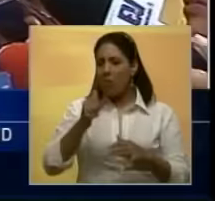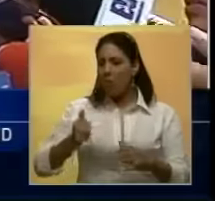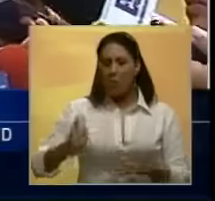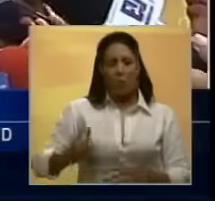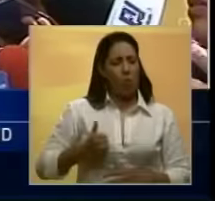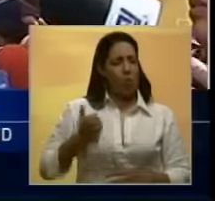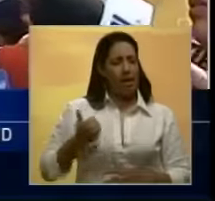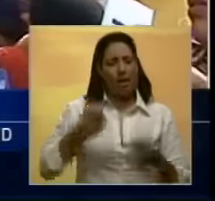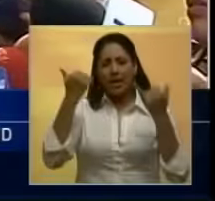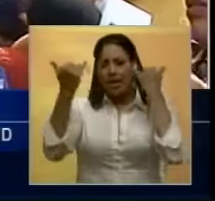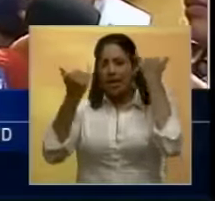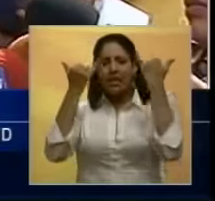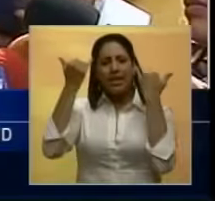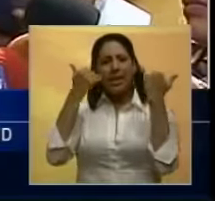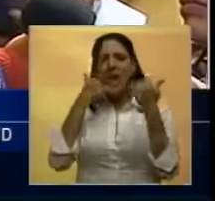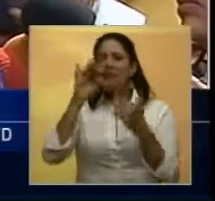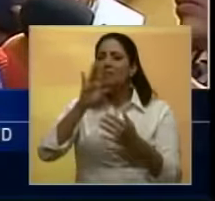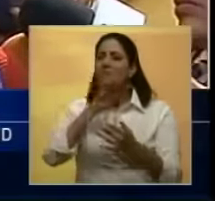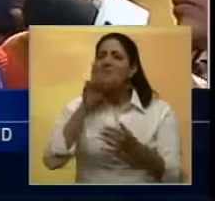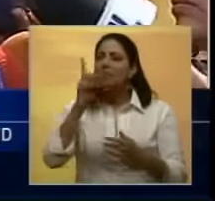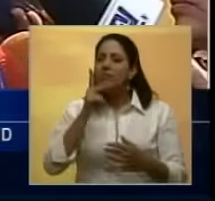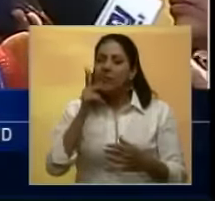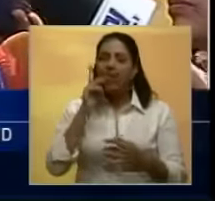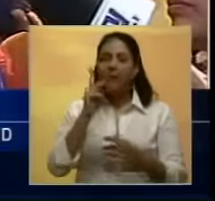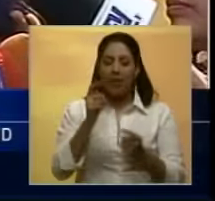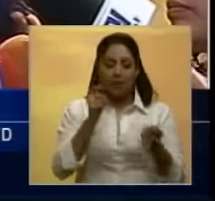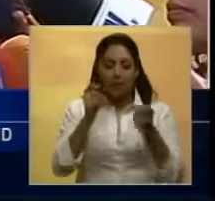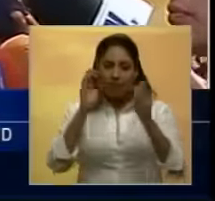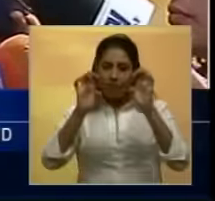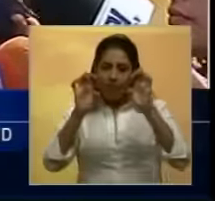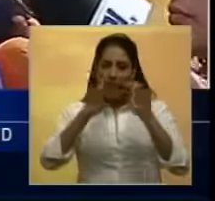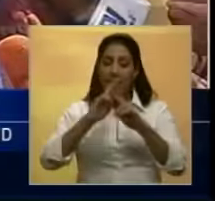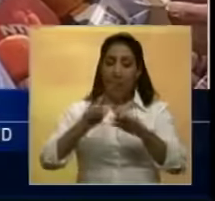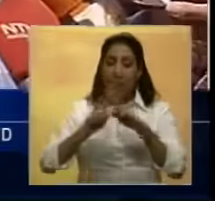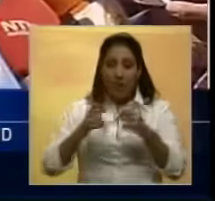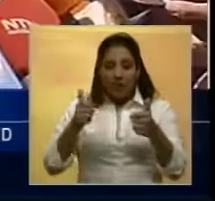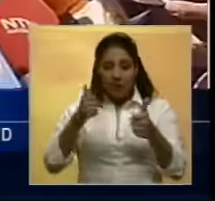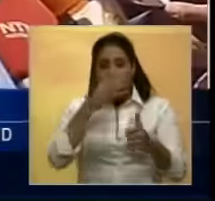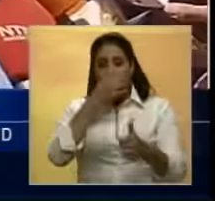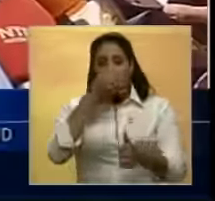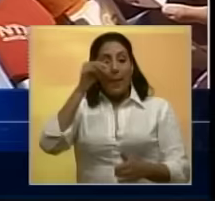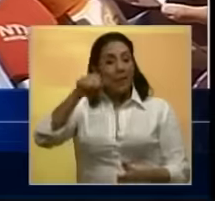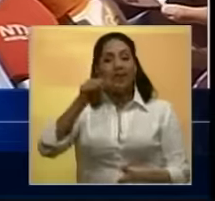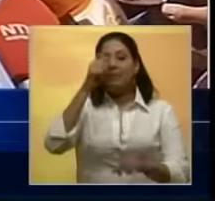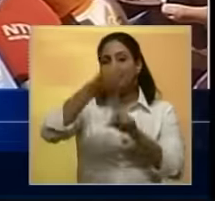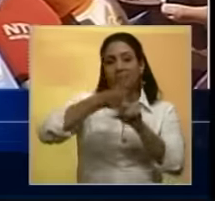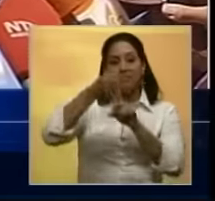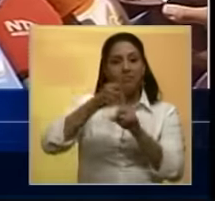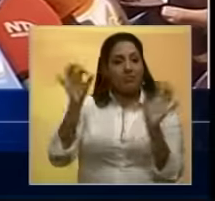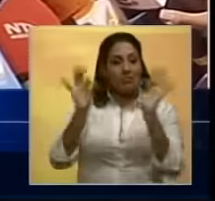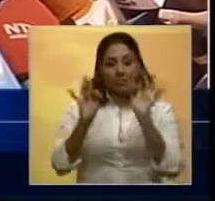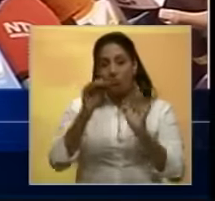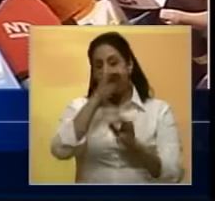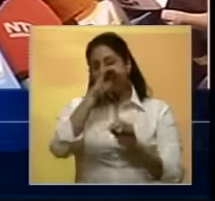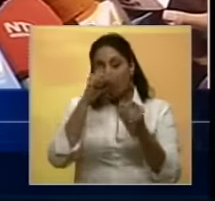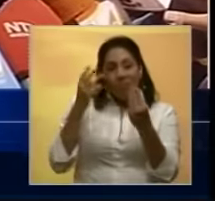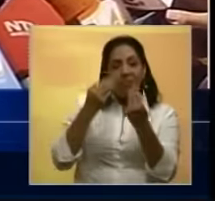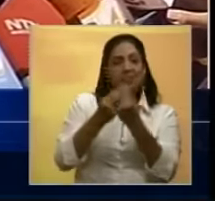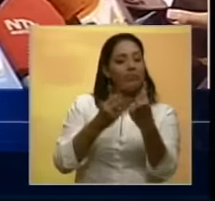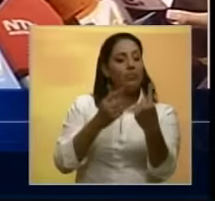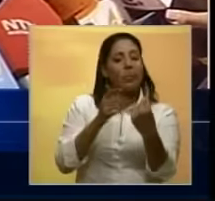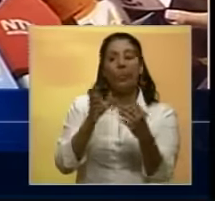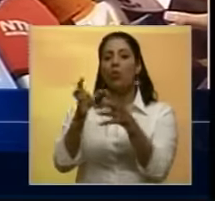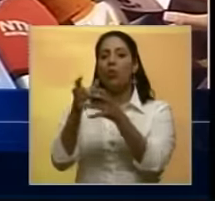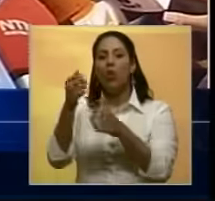cualquier iniciativa de carácter política. Hay que medirla por sus resultados. Esto no es una lucha, ni es el acompañamiento a uno u